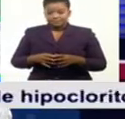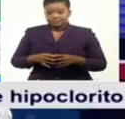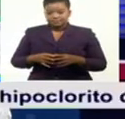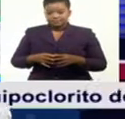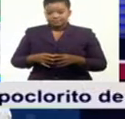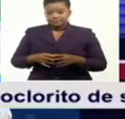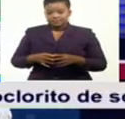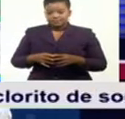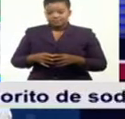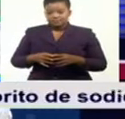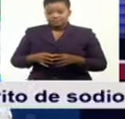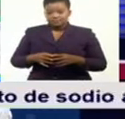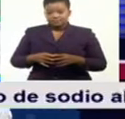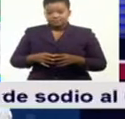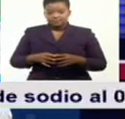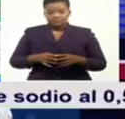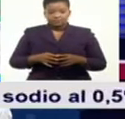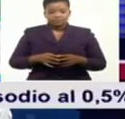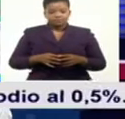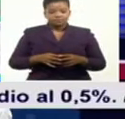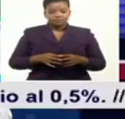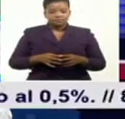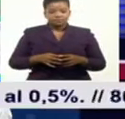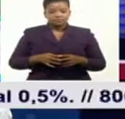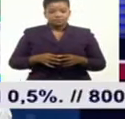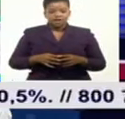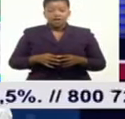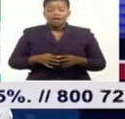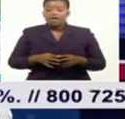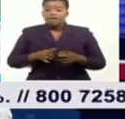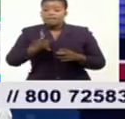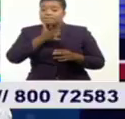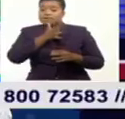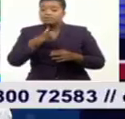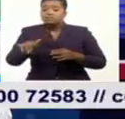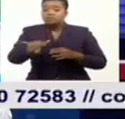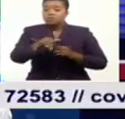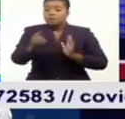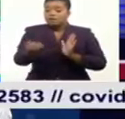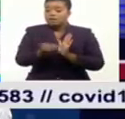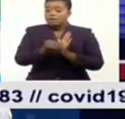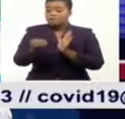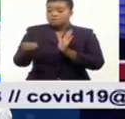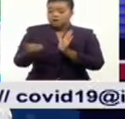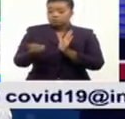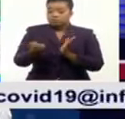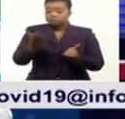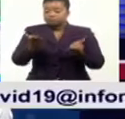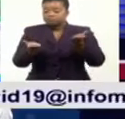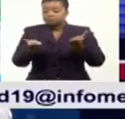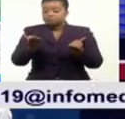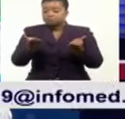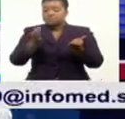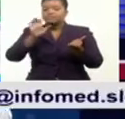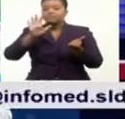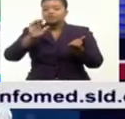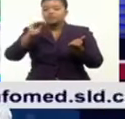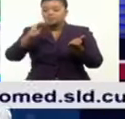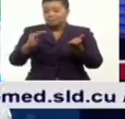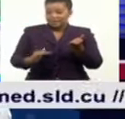Pudiéramos decir que casi igual que el número de confirmados, pero 5 menos, lo cual, como también se